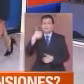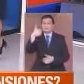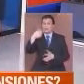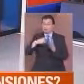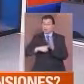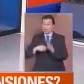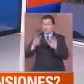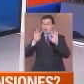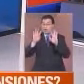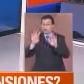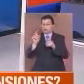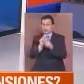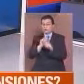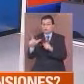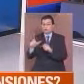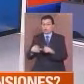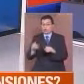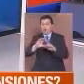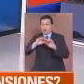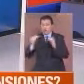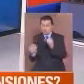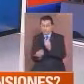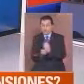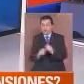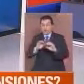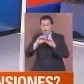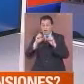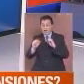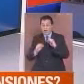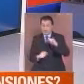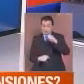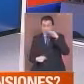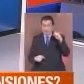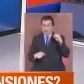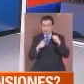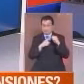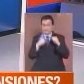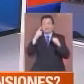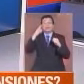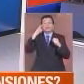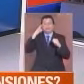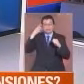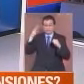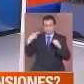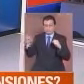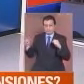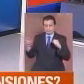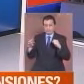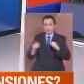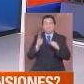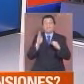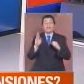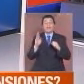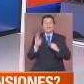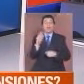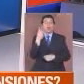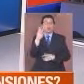Un 6,4% del fondo A, de la totalidad del fondo A, está invertido en China. En el caso del fondo B,